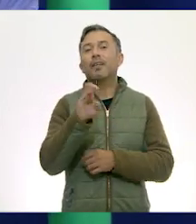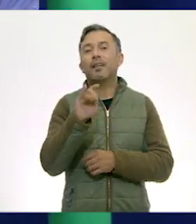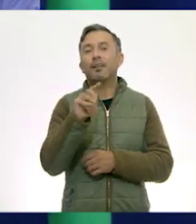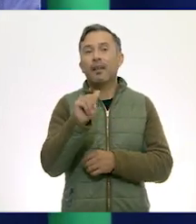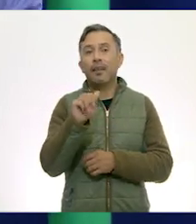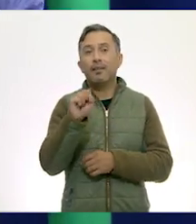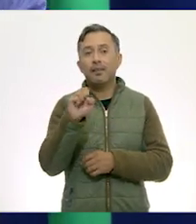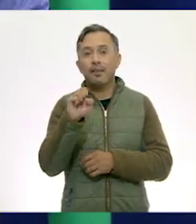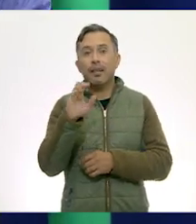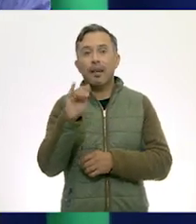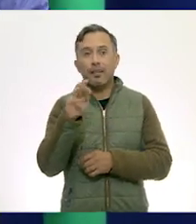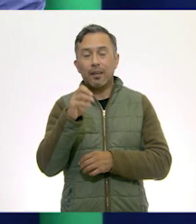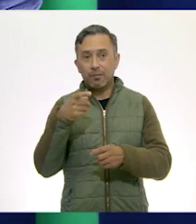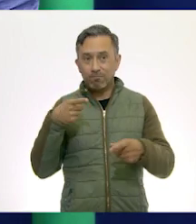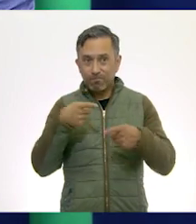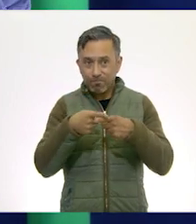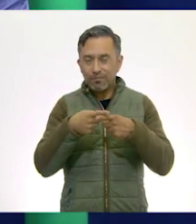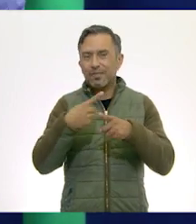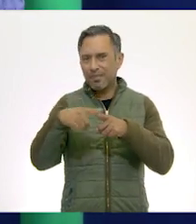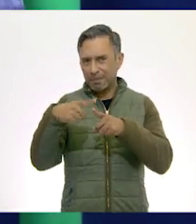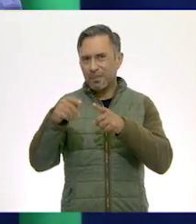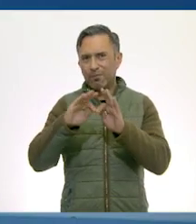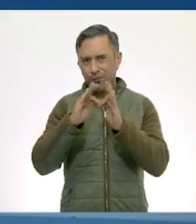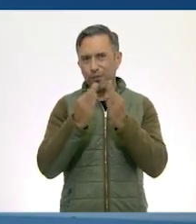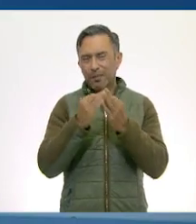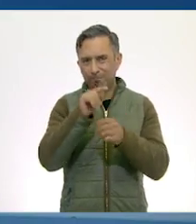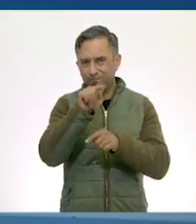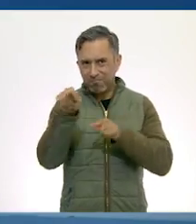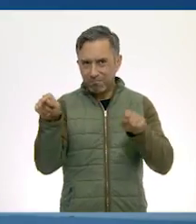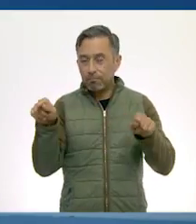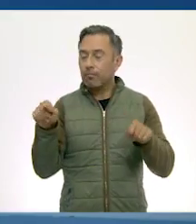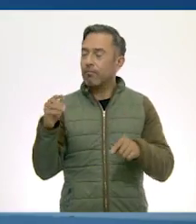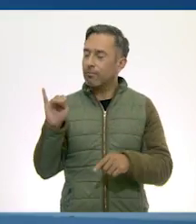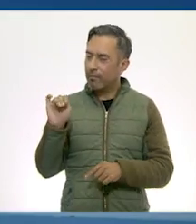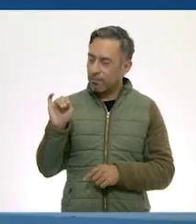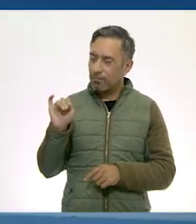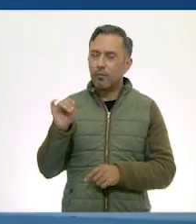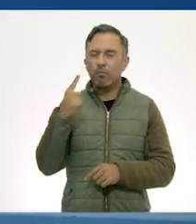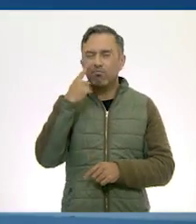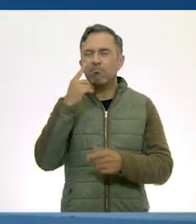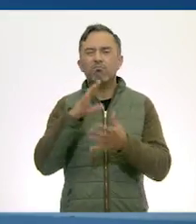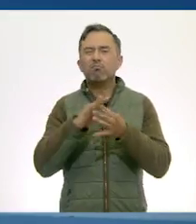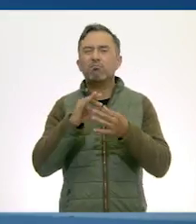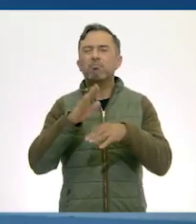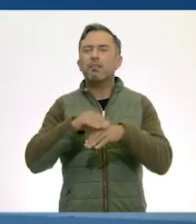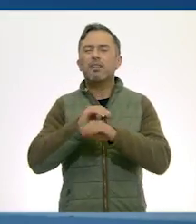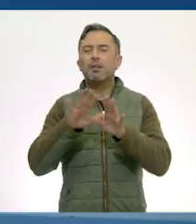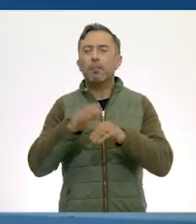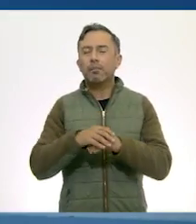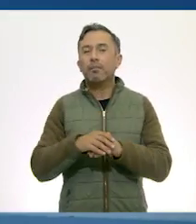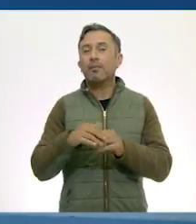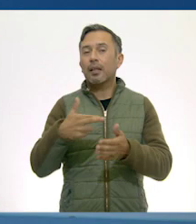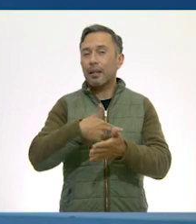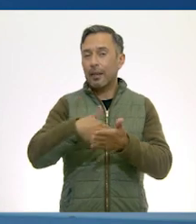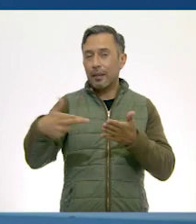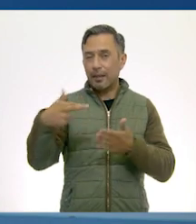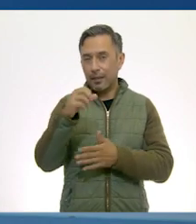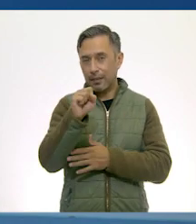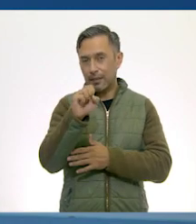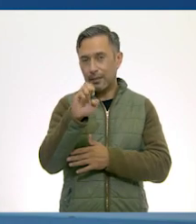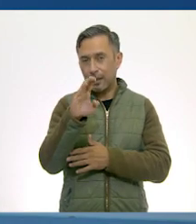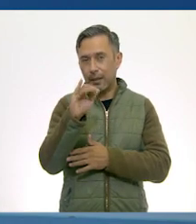¿verdad? Exactamente. Sí. Algo que quiero aclarar es que en las rectas secantes oblicuas